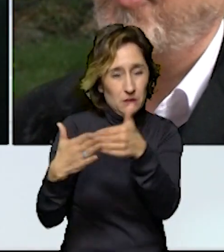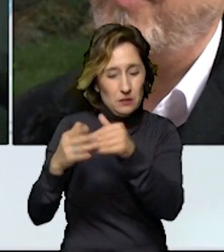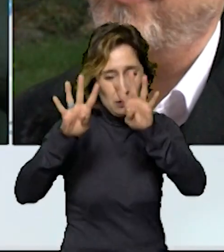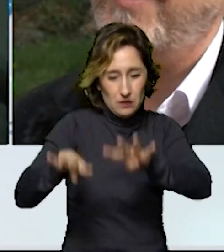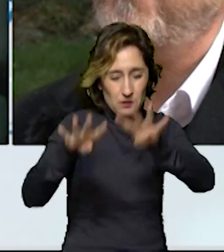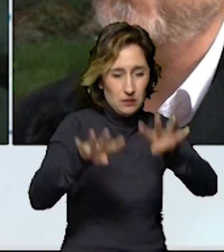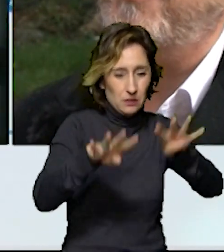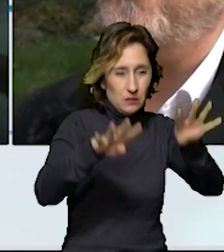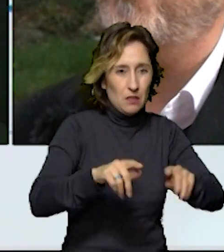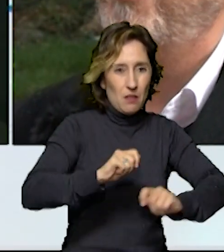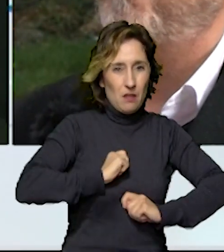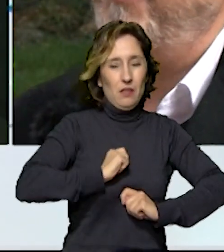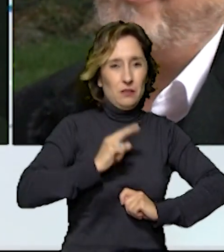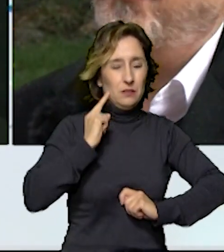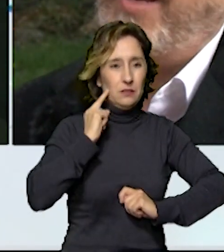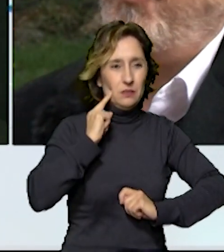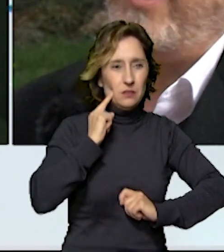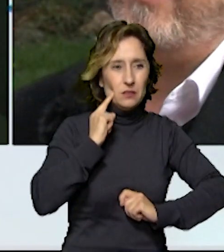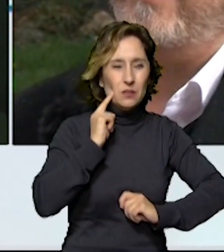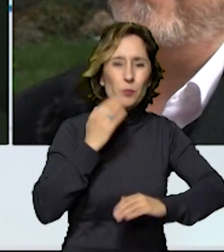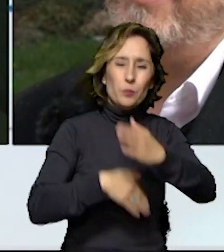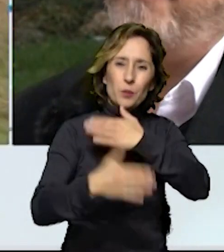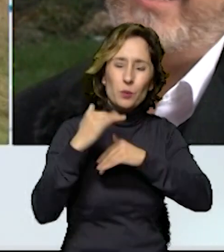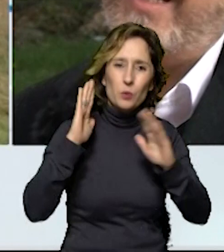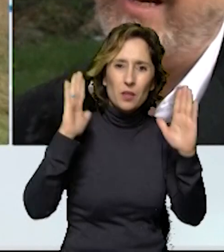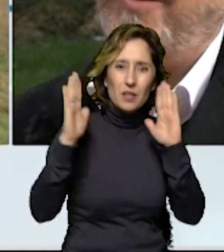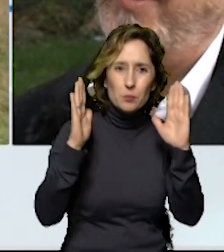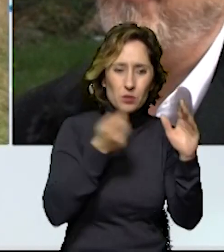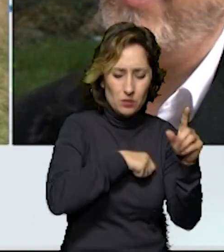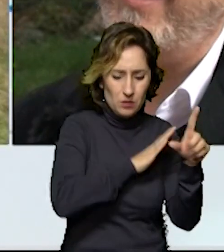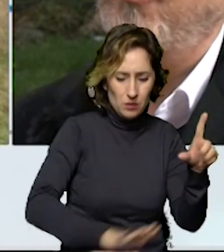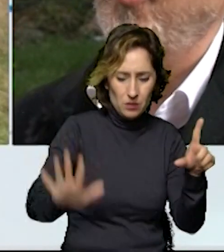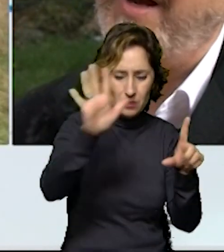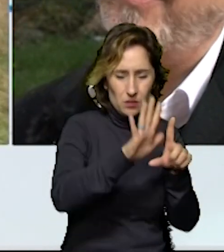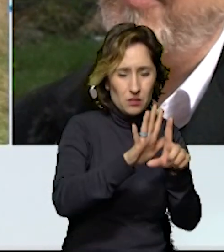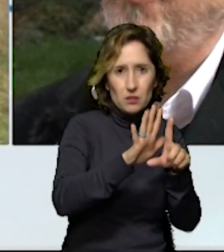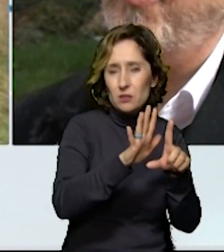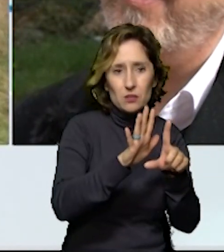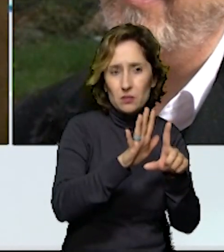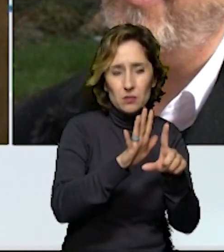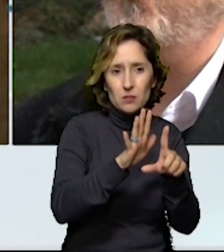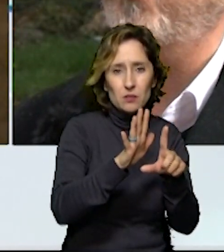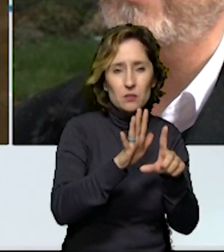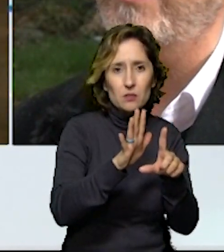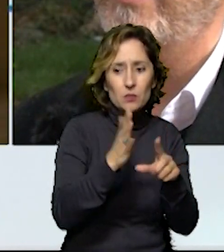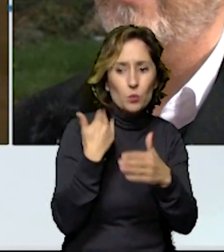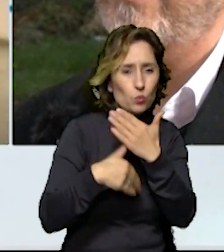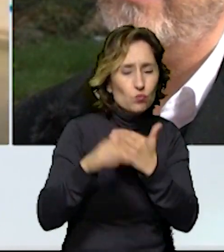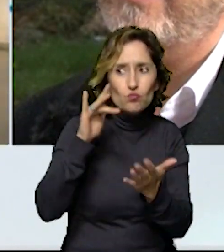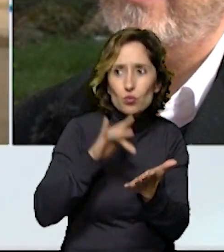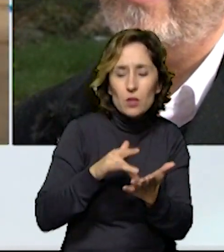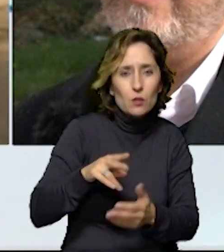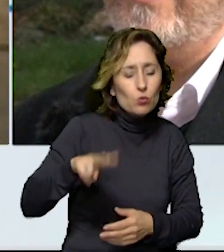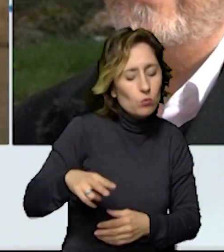mucho temor en cuanto entras físico, ¿no? Pero es una época de España negra, una época que nunca debió ocurrir